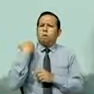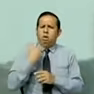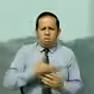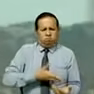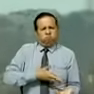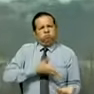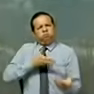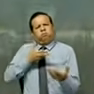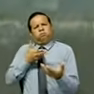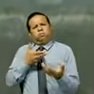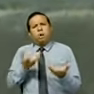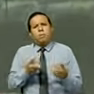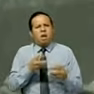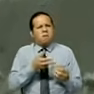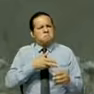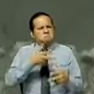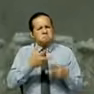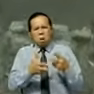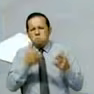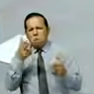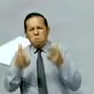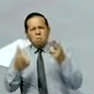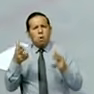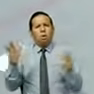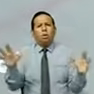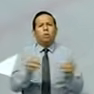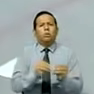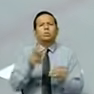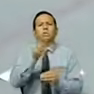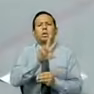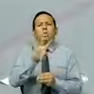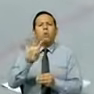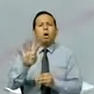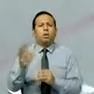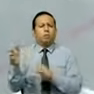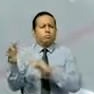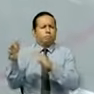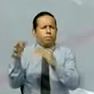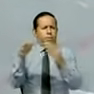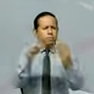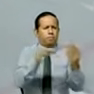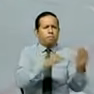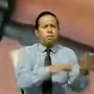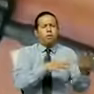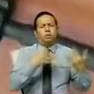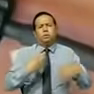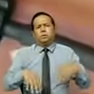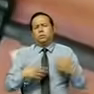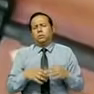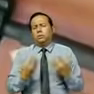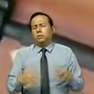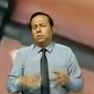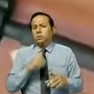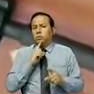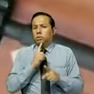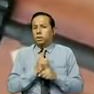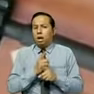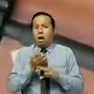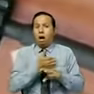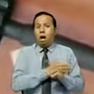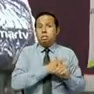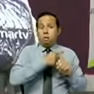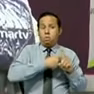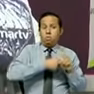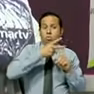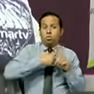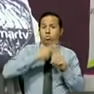violencia que este año ha dejado 34 víctimas y al menos 4 crímenes múltiples en esta ciudad es el balance del primer semestre de este